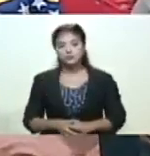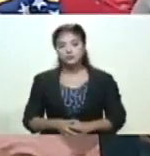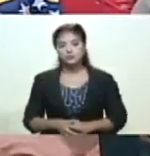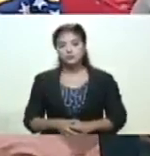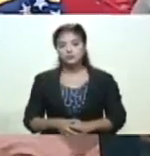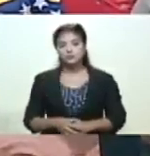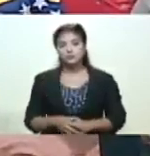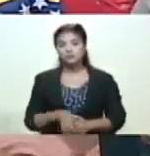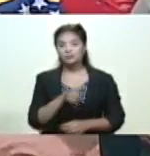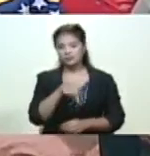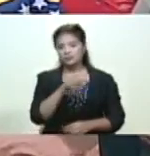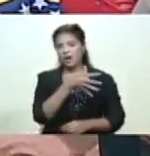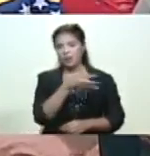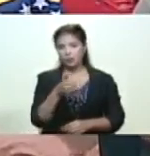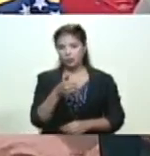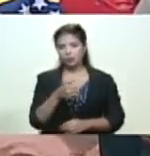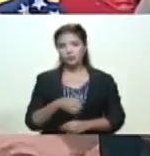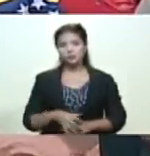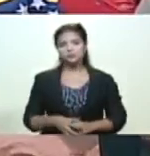los restos de la MUD,